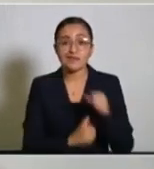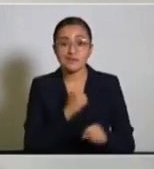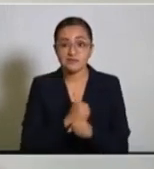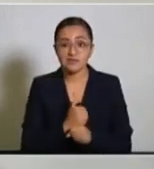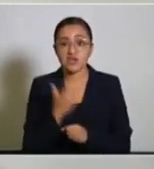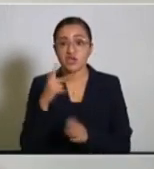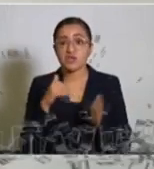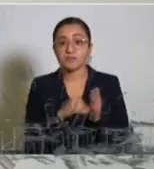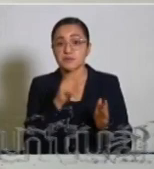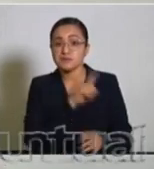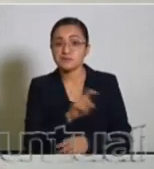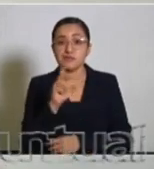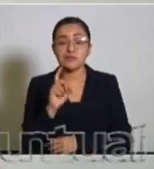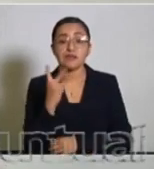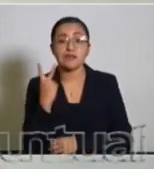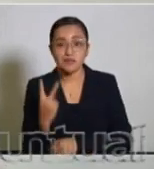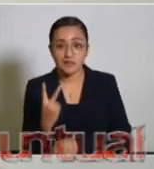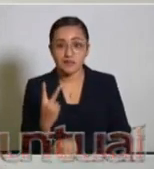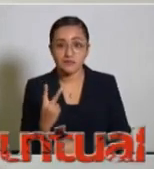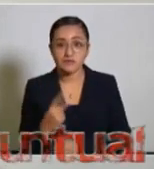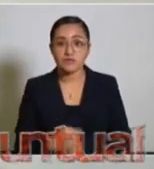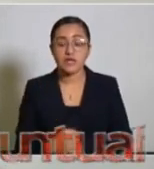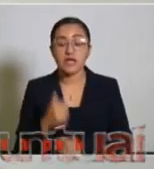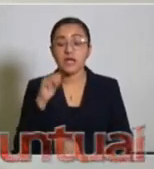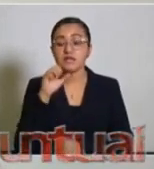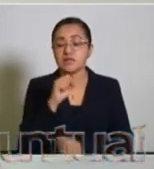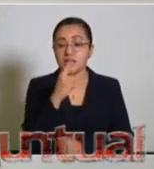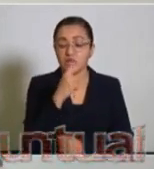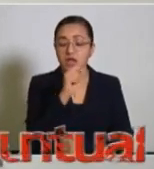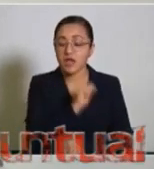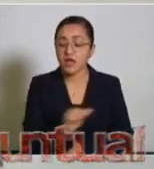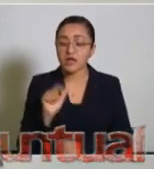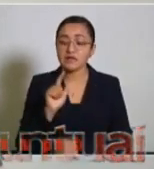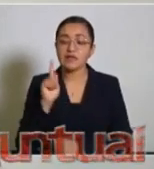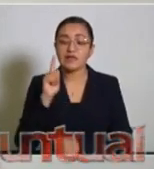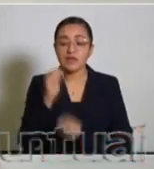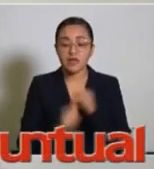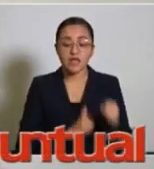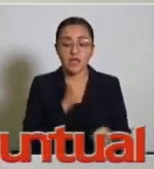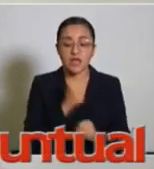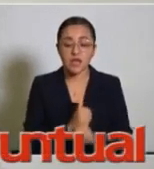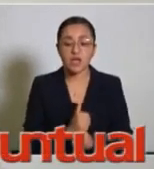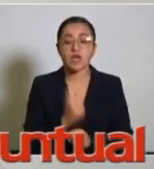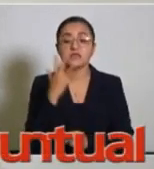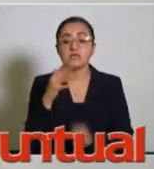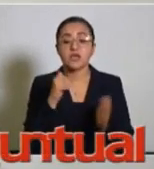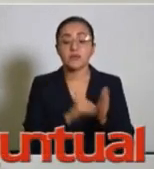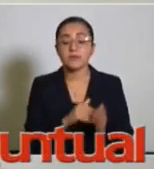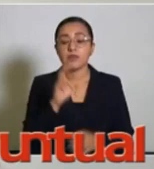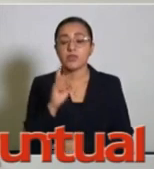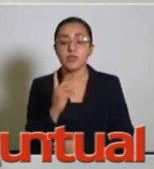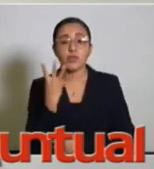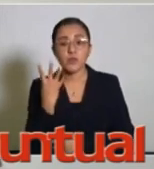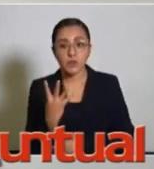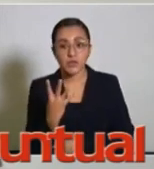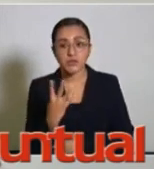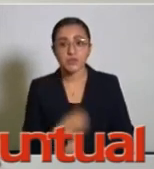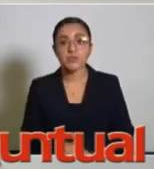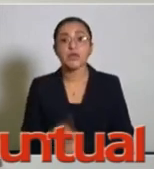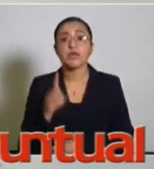años, 8.132. De 61 a 70 años,